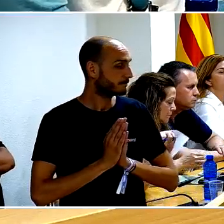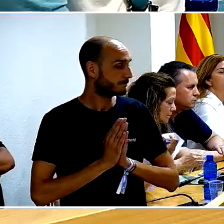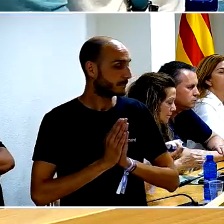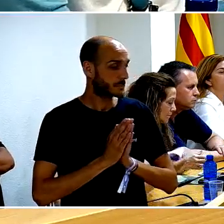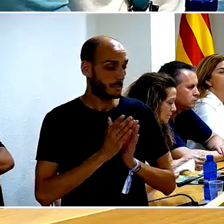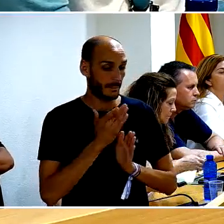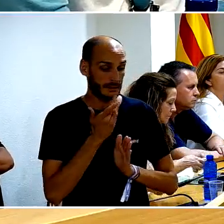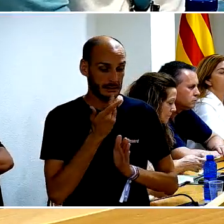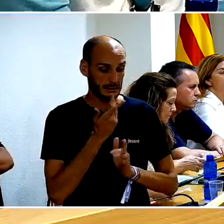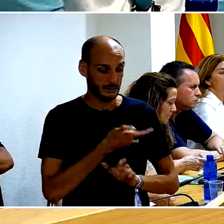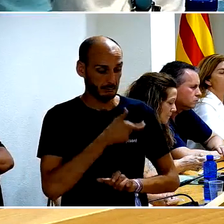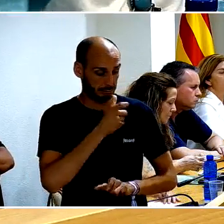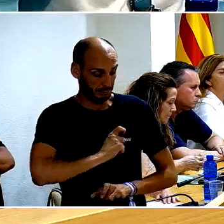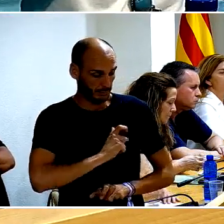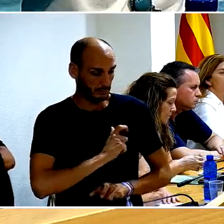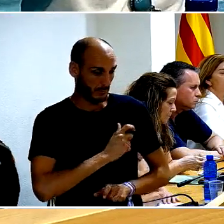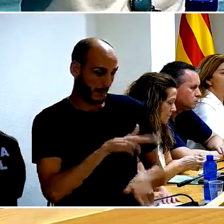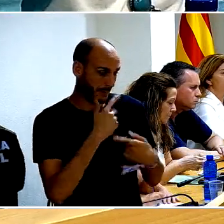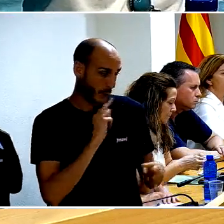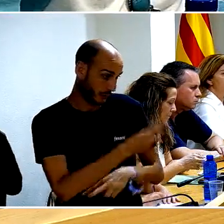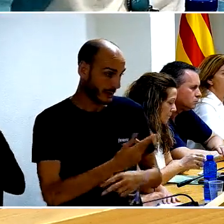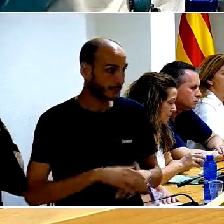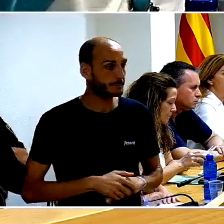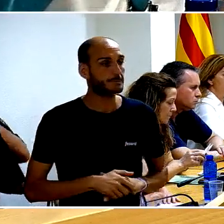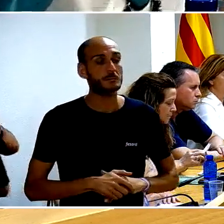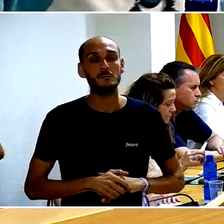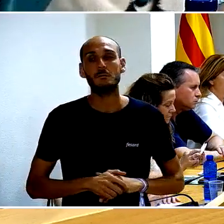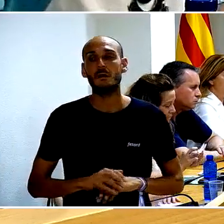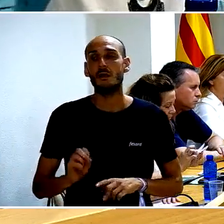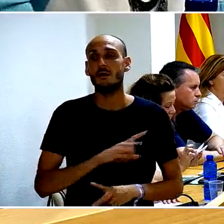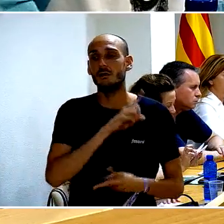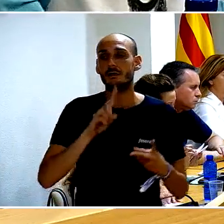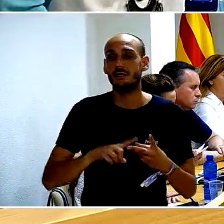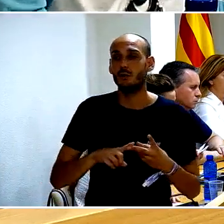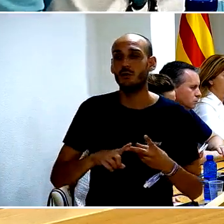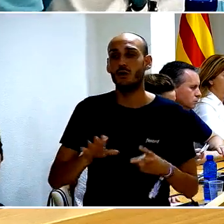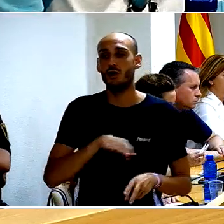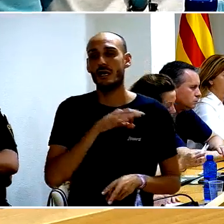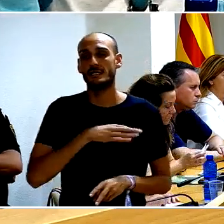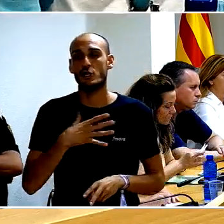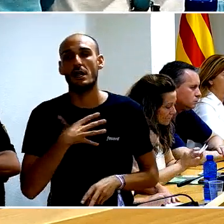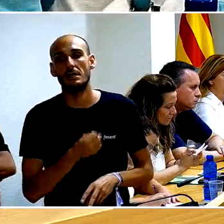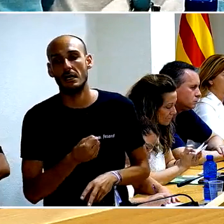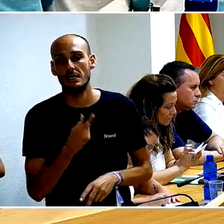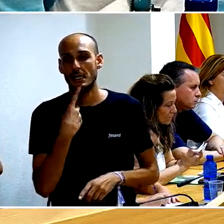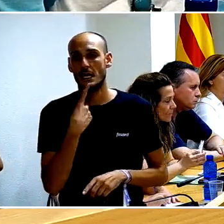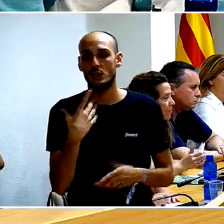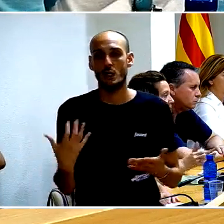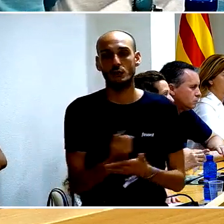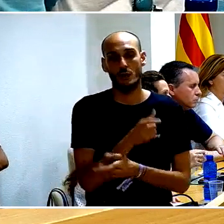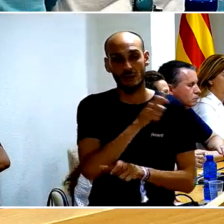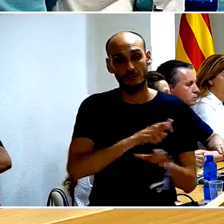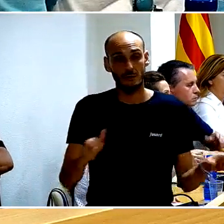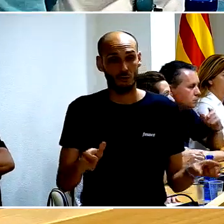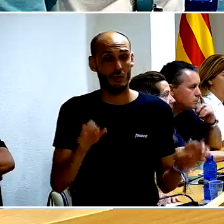en su momento. En segundo lugar, la señora alcaldesa ha dicho a todo el mundo, y así constará en acta, supongo, que en el 2008